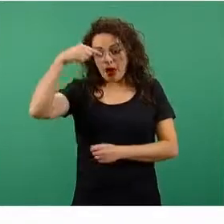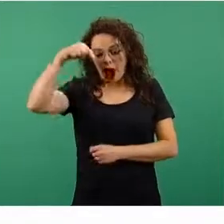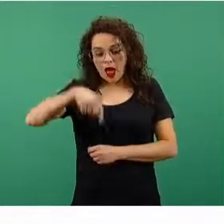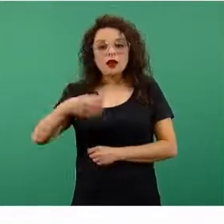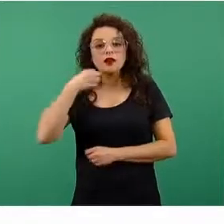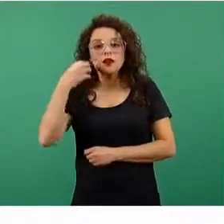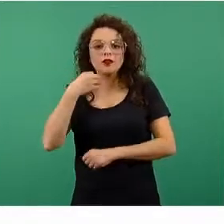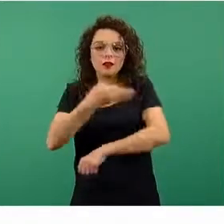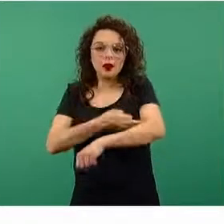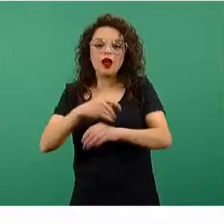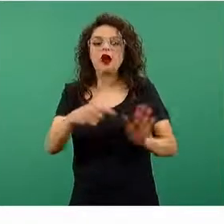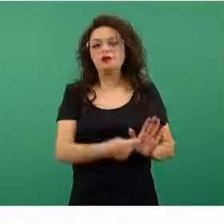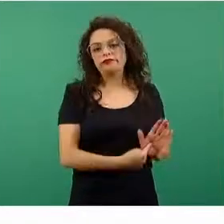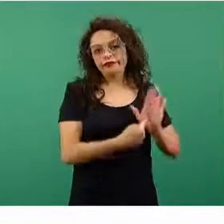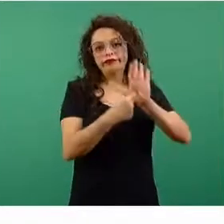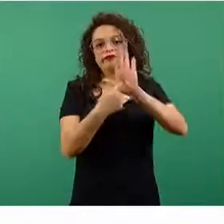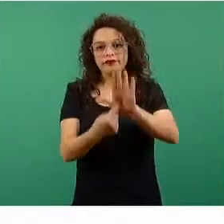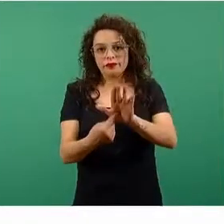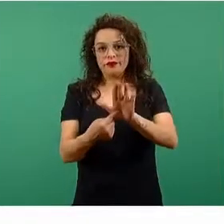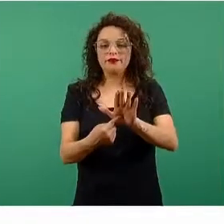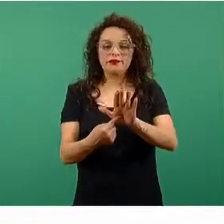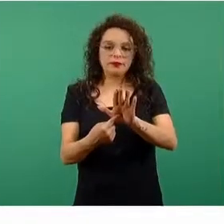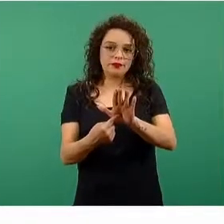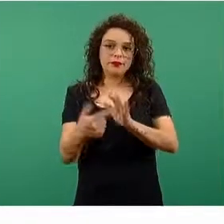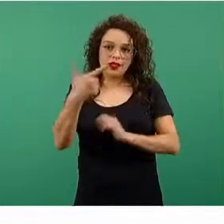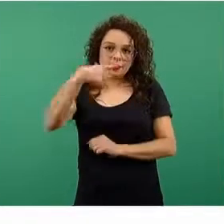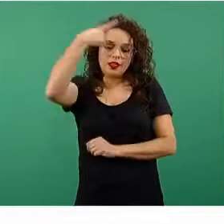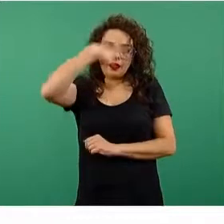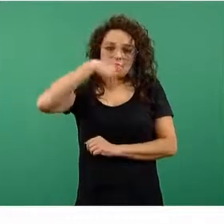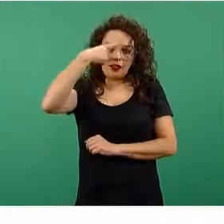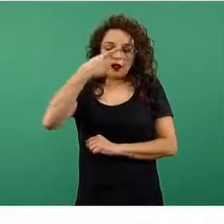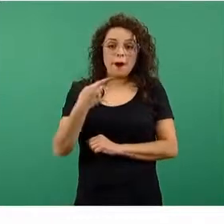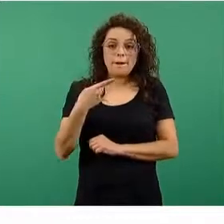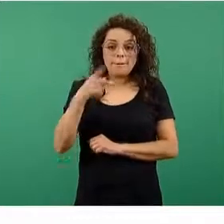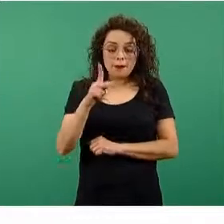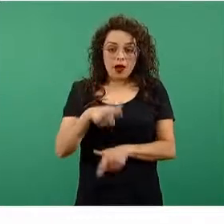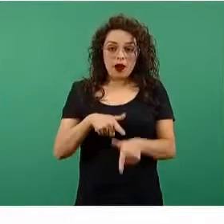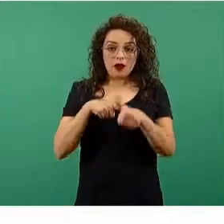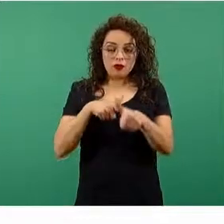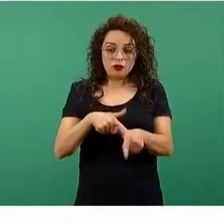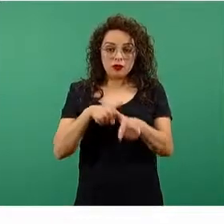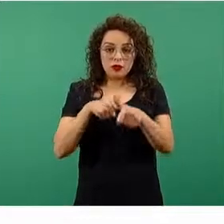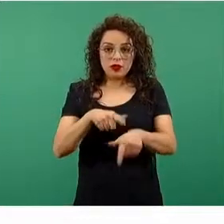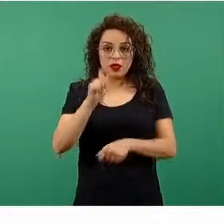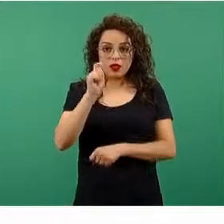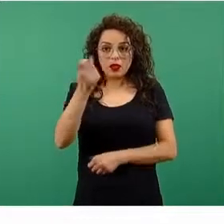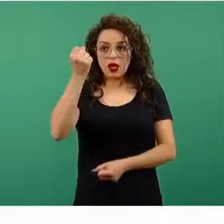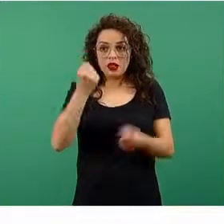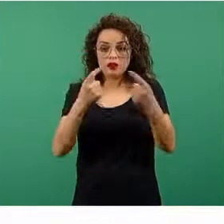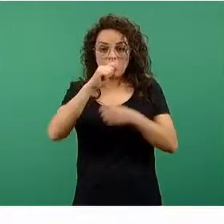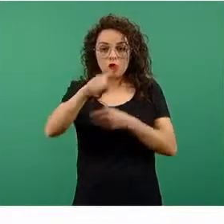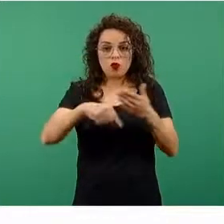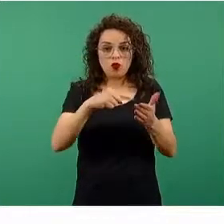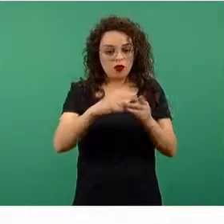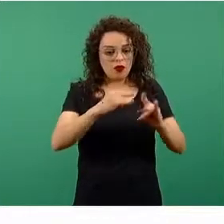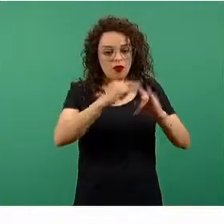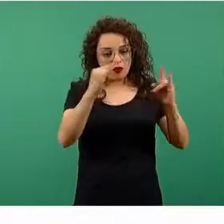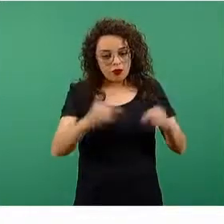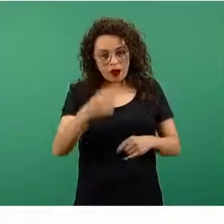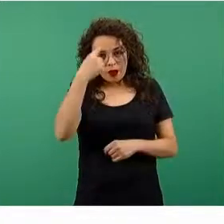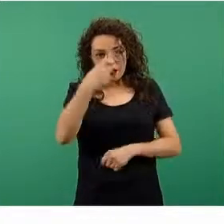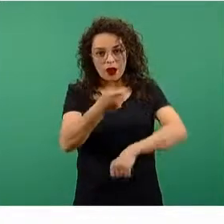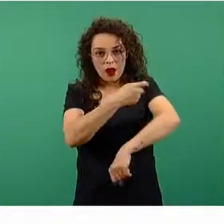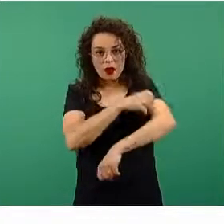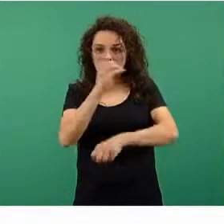conferencia vespertina de las 19 horas, pero siguen abiertos algunas unidades de vacunación y la información